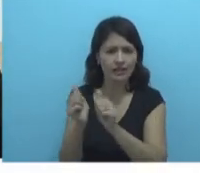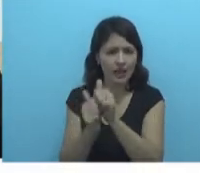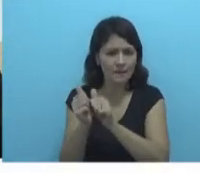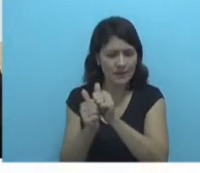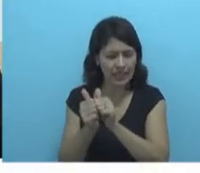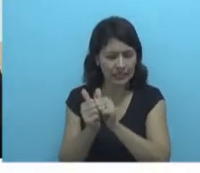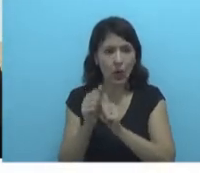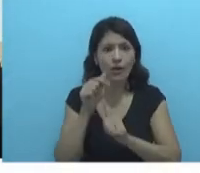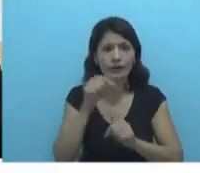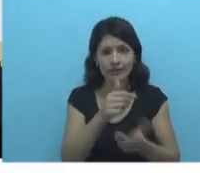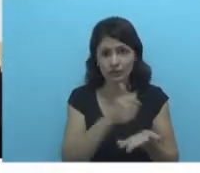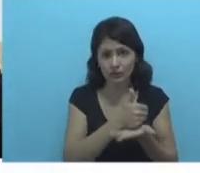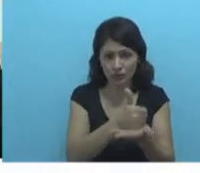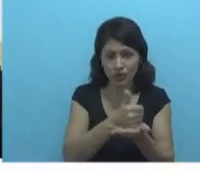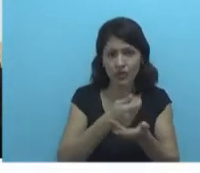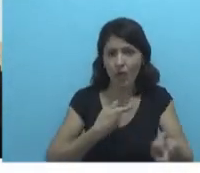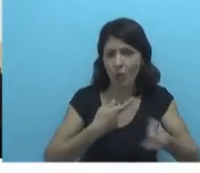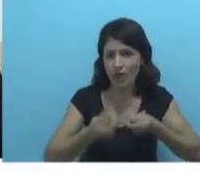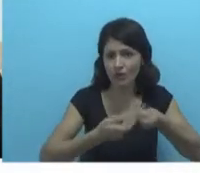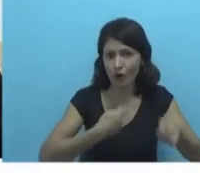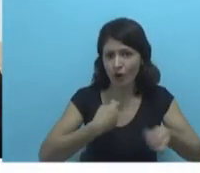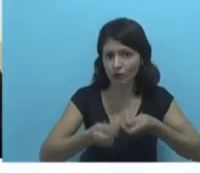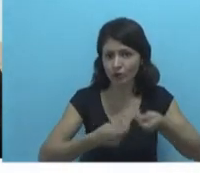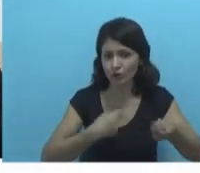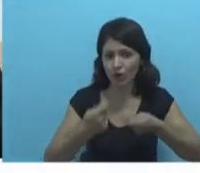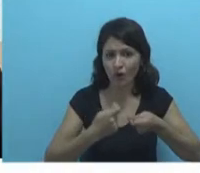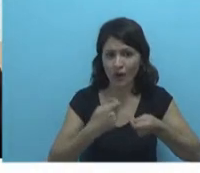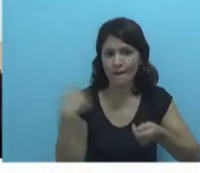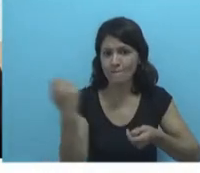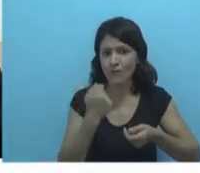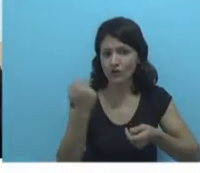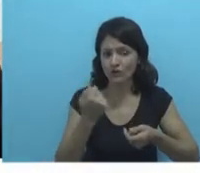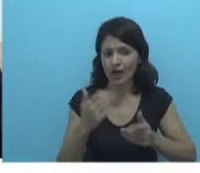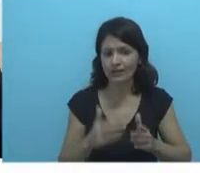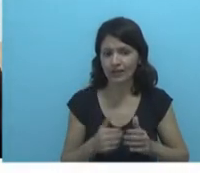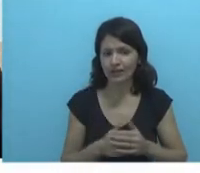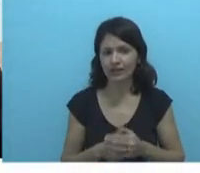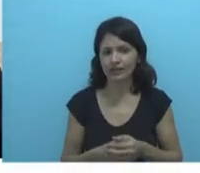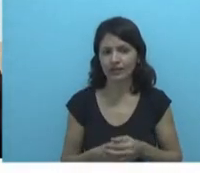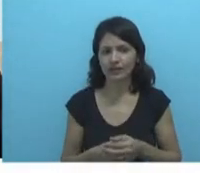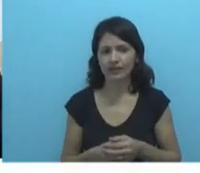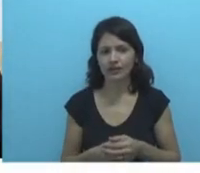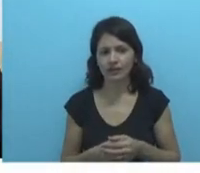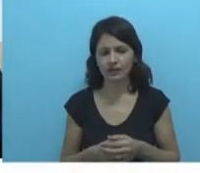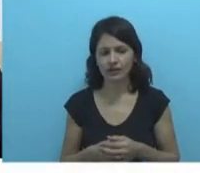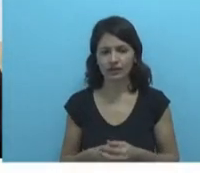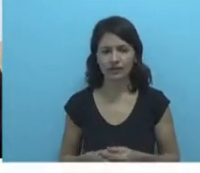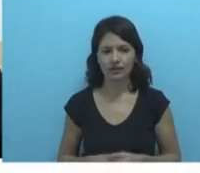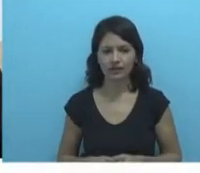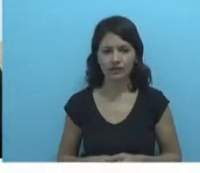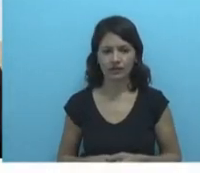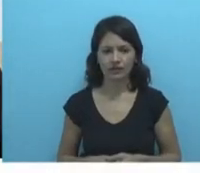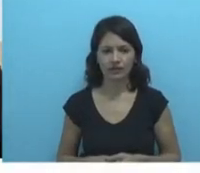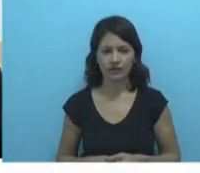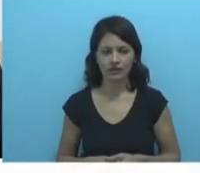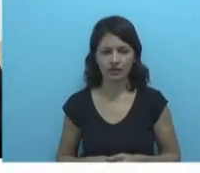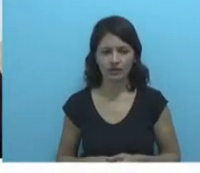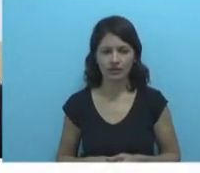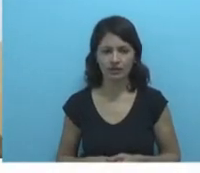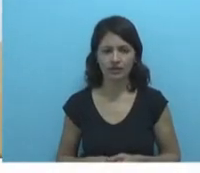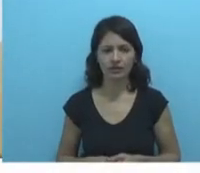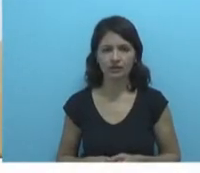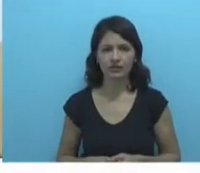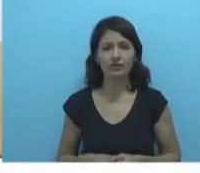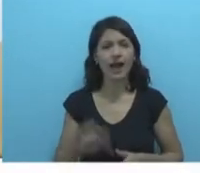fenomenales negocios y donde llegamos a bajar el peso mínimo de la venta de los